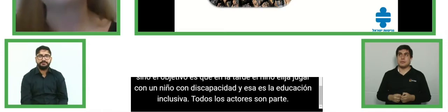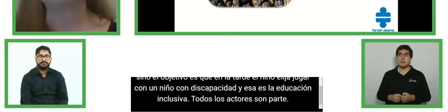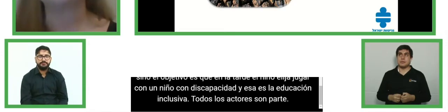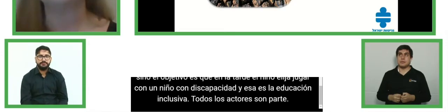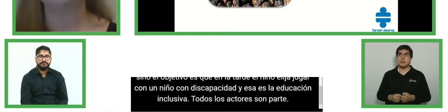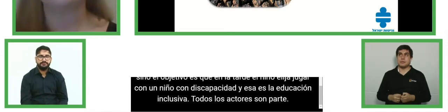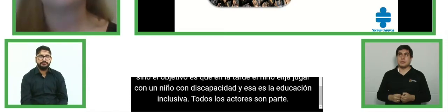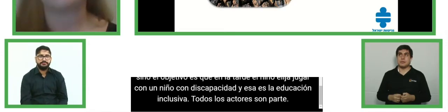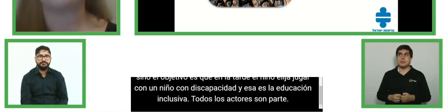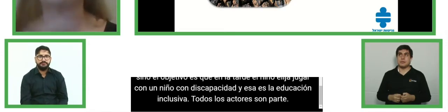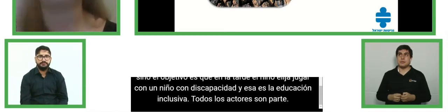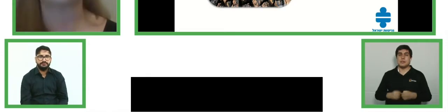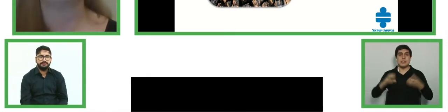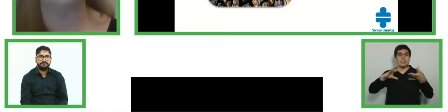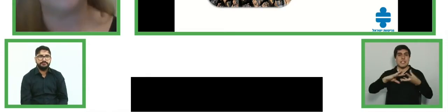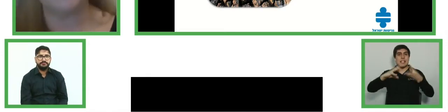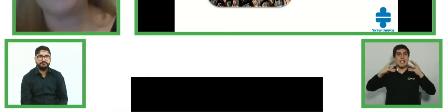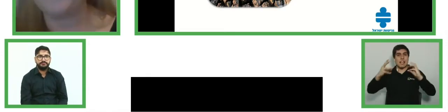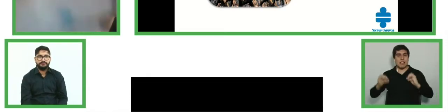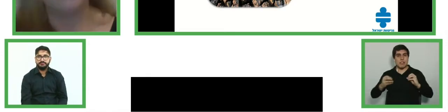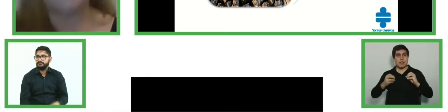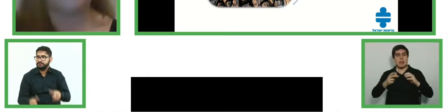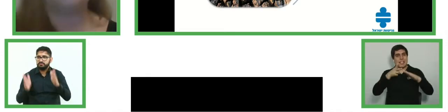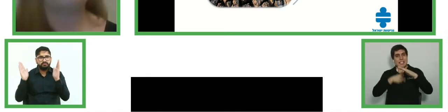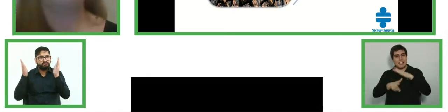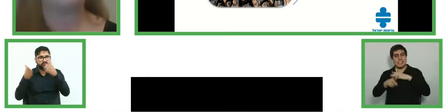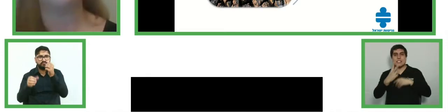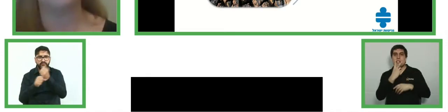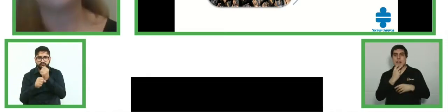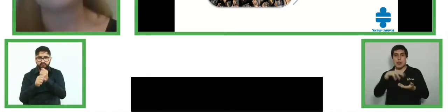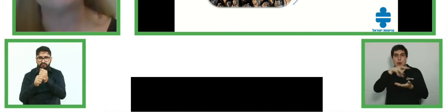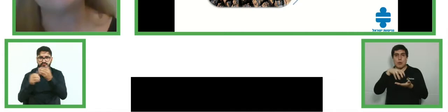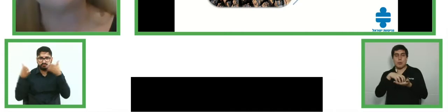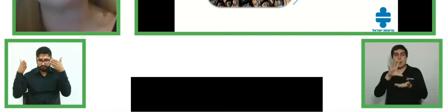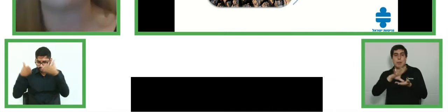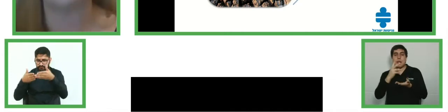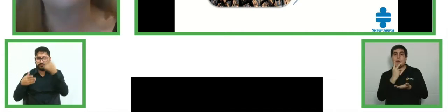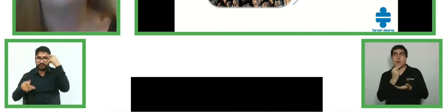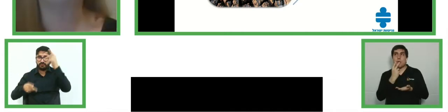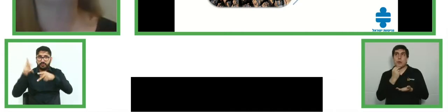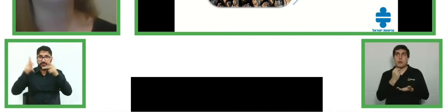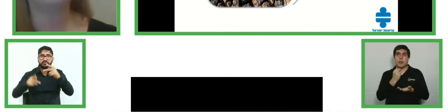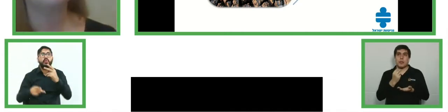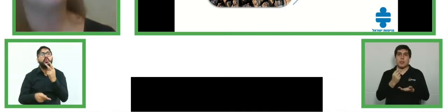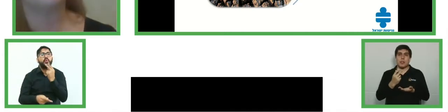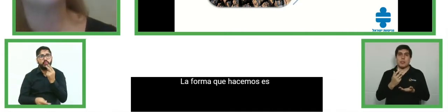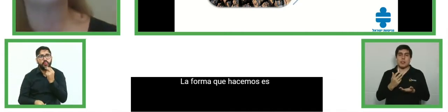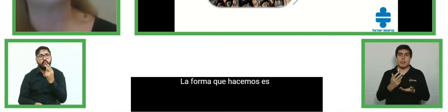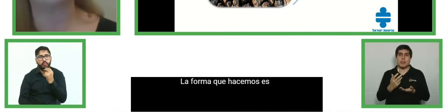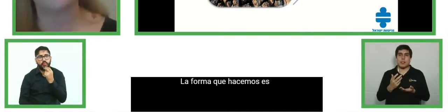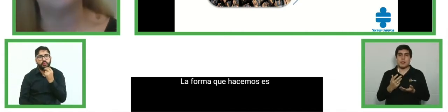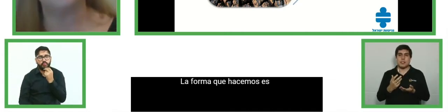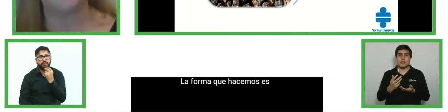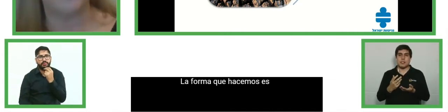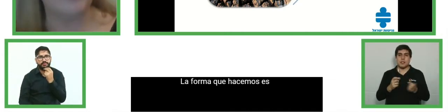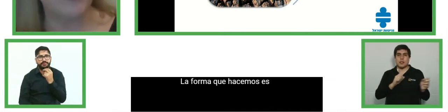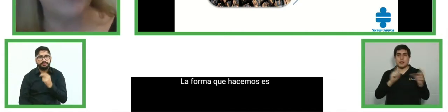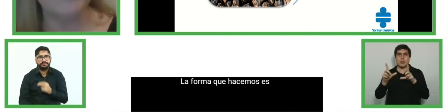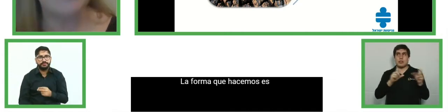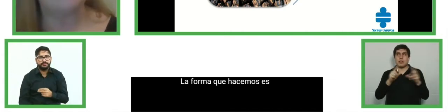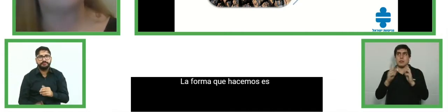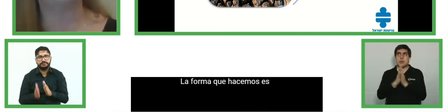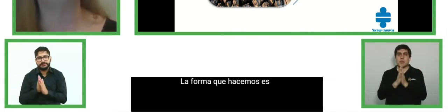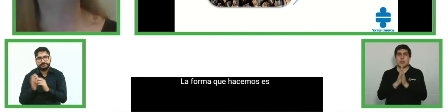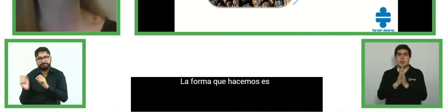La forma que hacemos en Access Israel es básicamente, le decimos, puedes pasarte esa, por favor. Cuatro